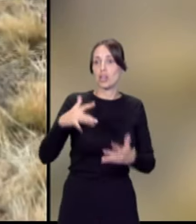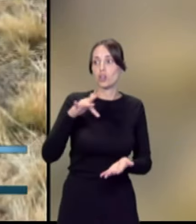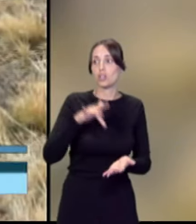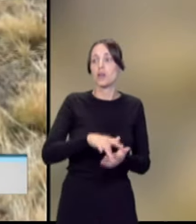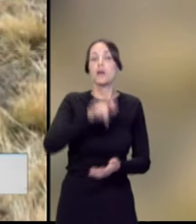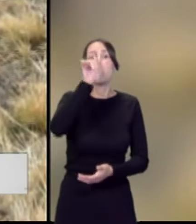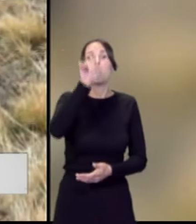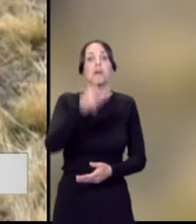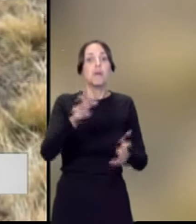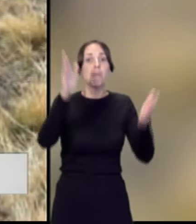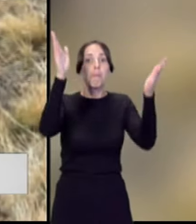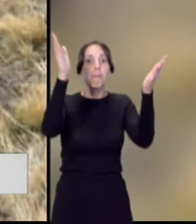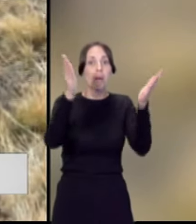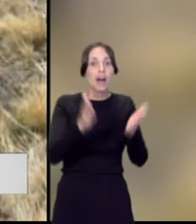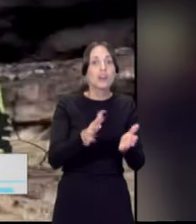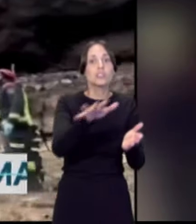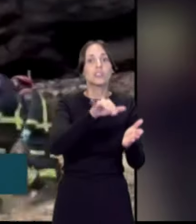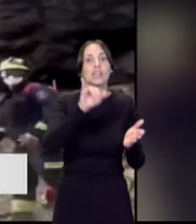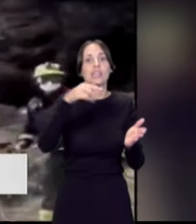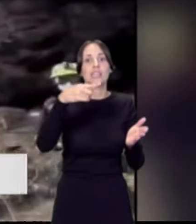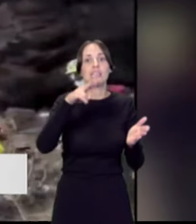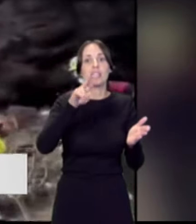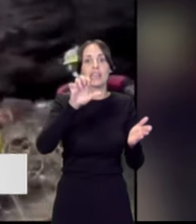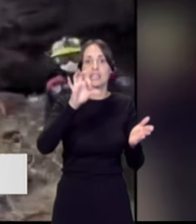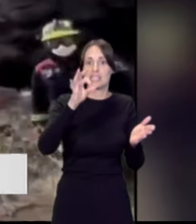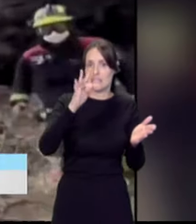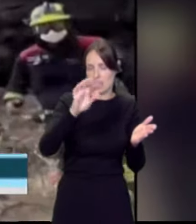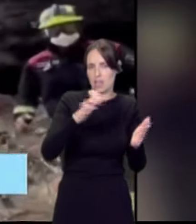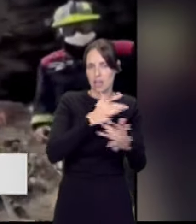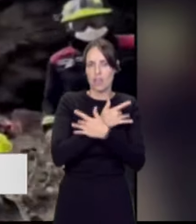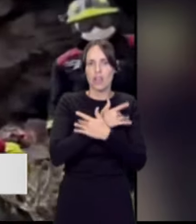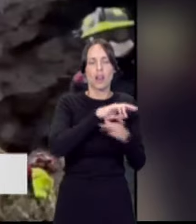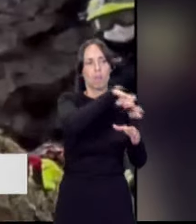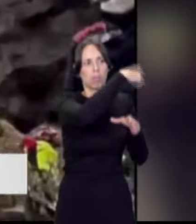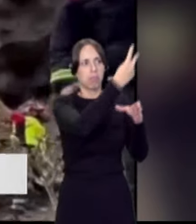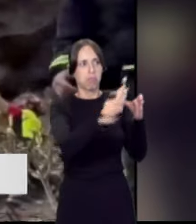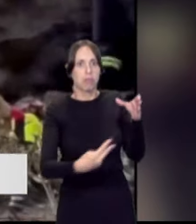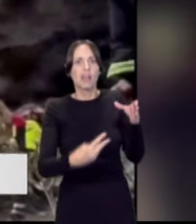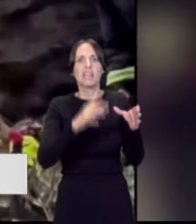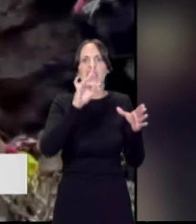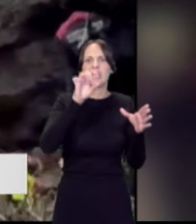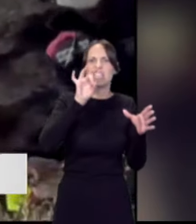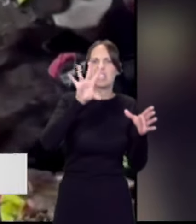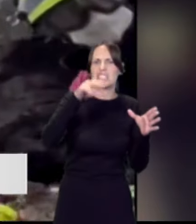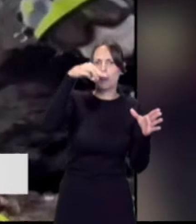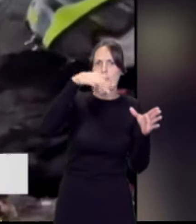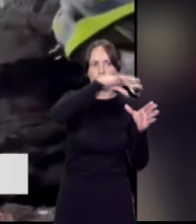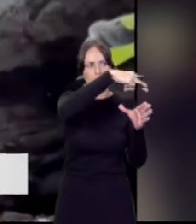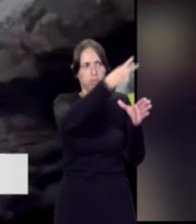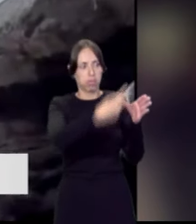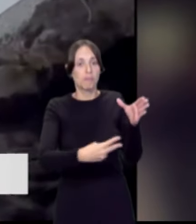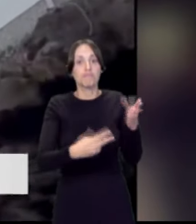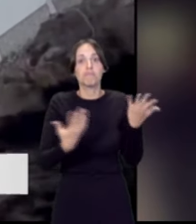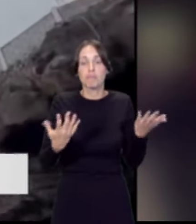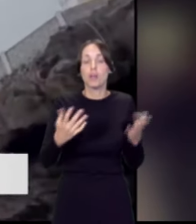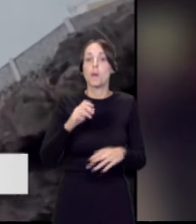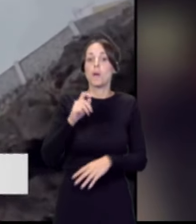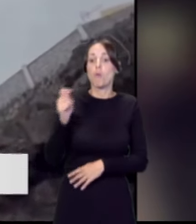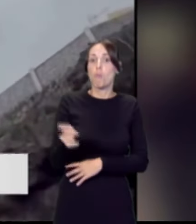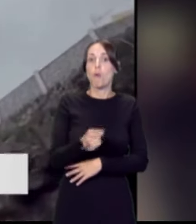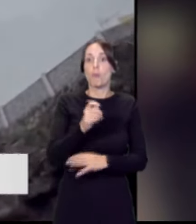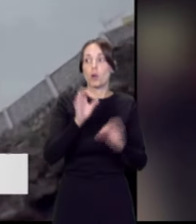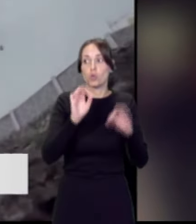un barranco en Higueste, a unos 15 metros. Vemos esa imagen del rescate. Los bomberos en un primer momento procedieron a